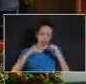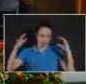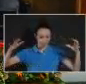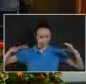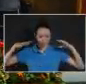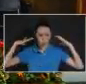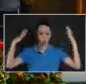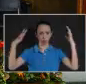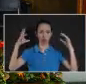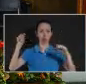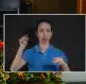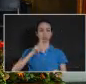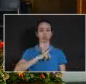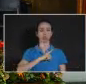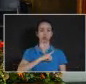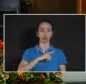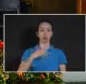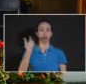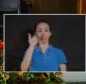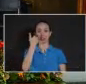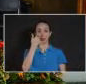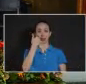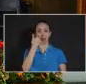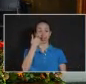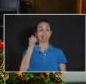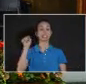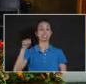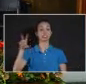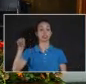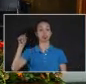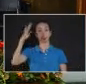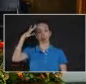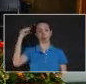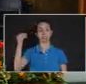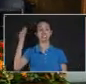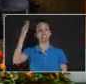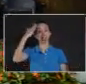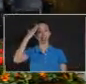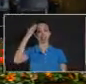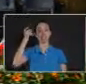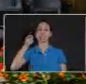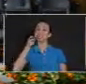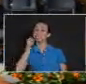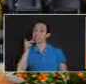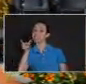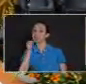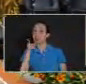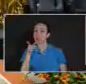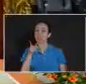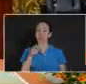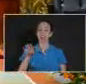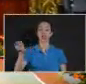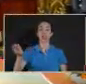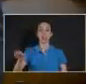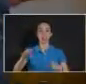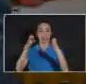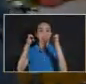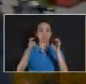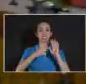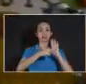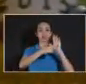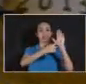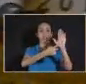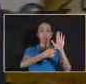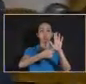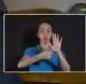la enfermedad, sino porque él sabía lo que estaban diciendo. Entonces se presentó un profeta guatemalteco.